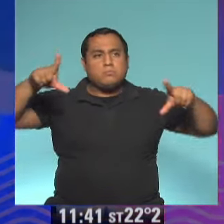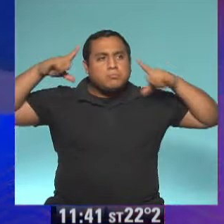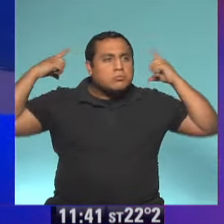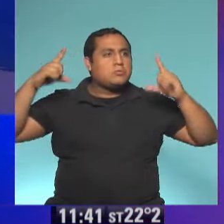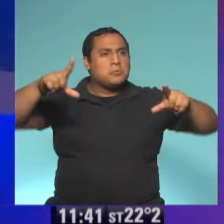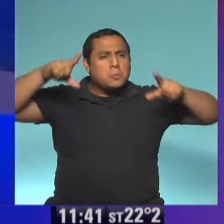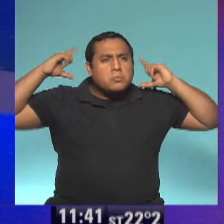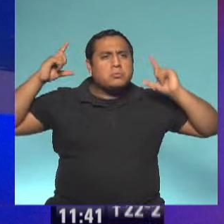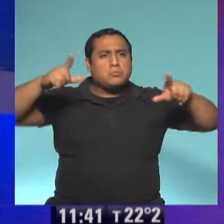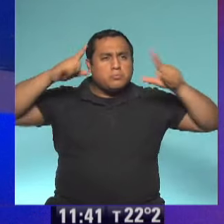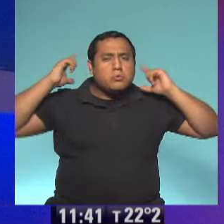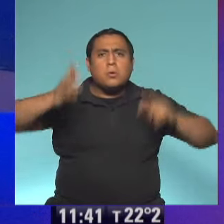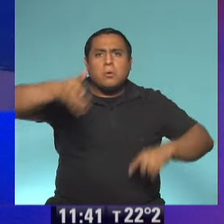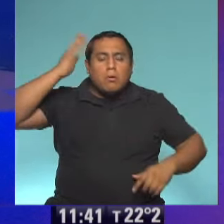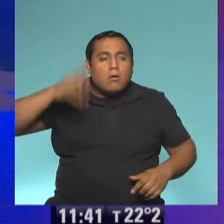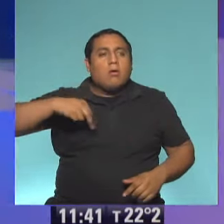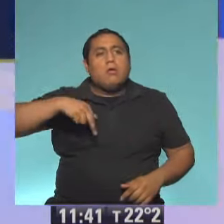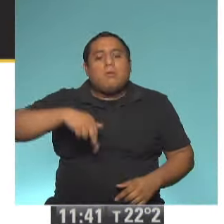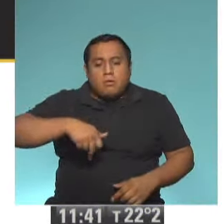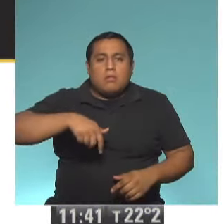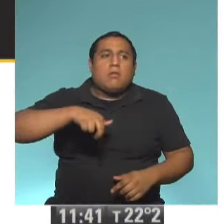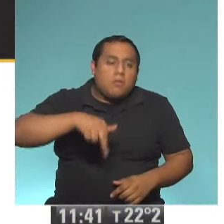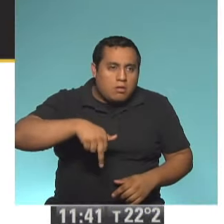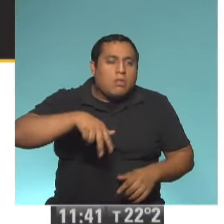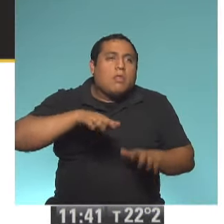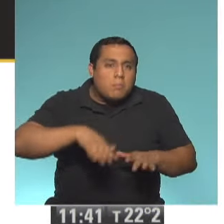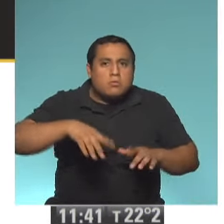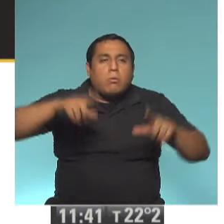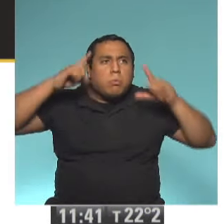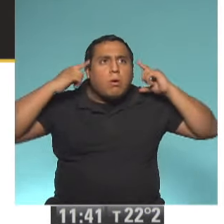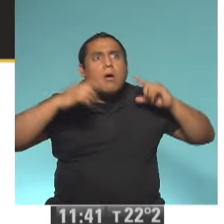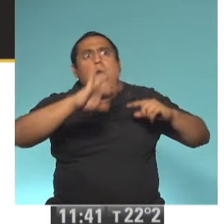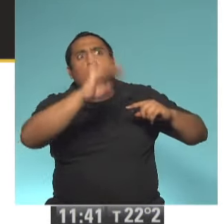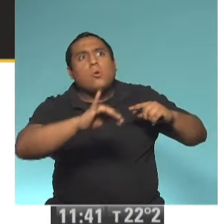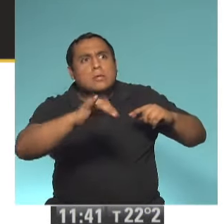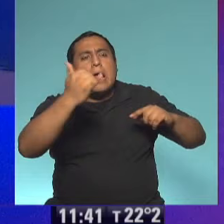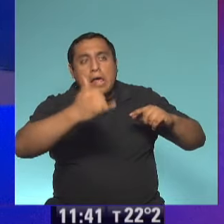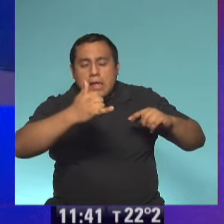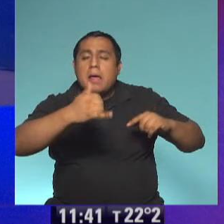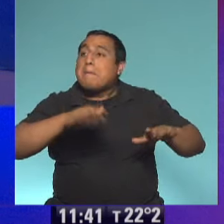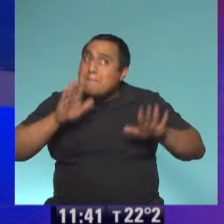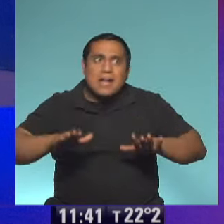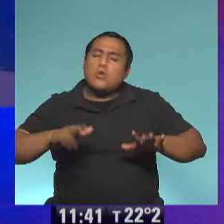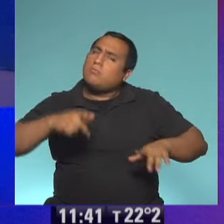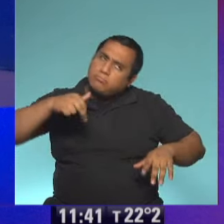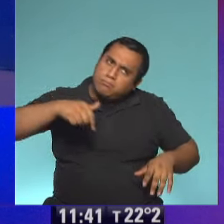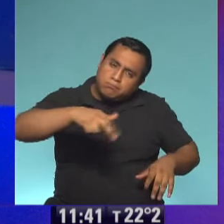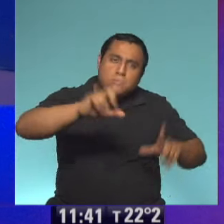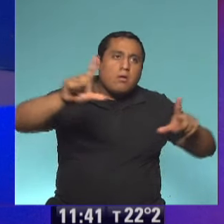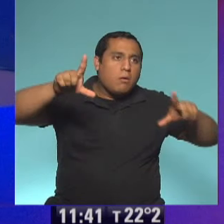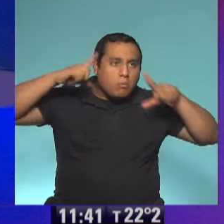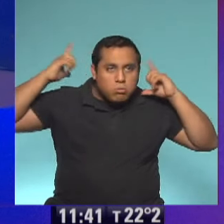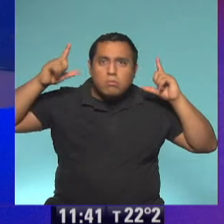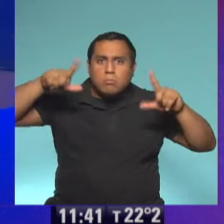cansas? Cada vez caminas más despacio. ¿No ves la luz allí al fondo? ¡No te detengas! ¡Ay, no! ¿Hasta dónde?